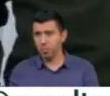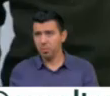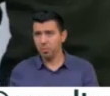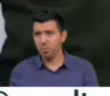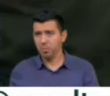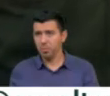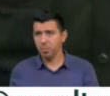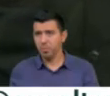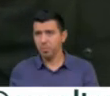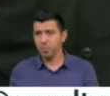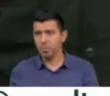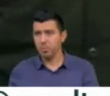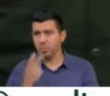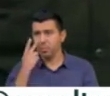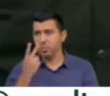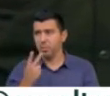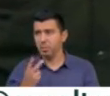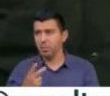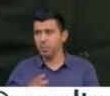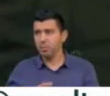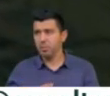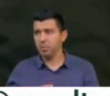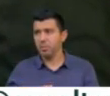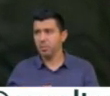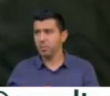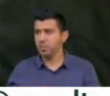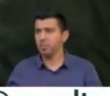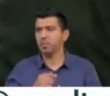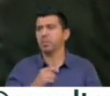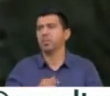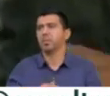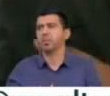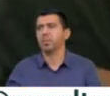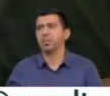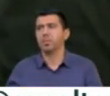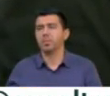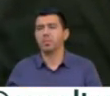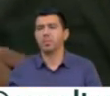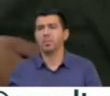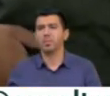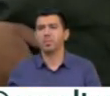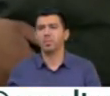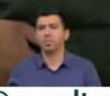de pasar. Hay que mirar el texto del acuerdo, que tengo entendido de que la semana entrante empieza a circular.